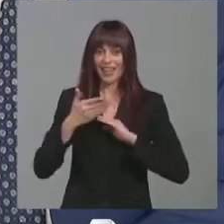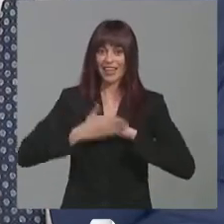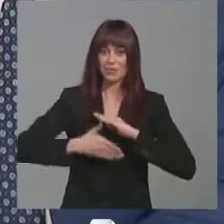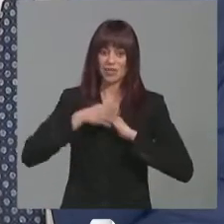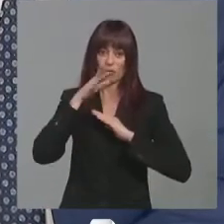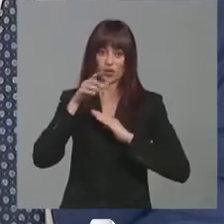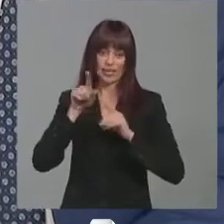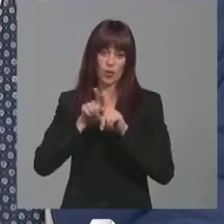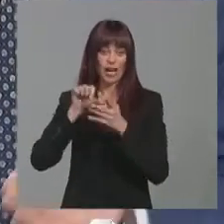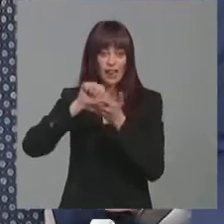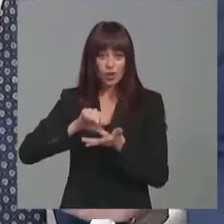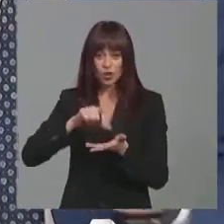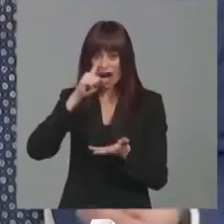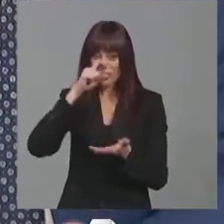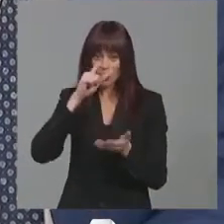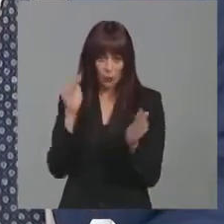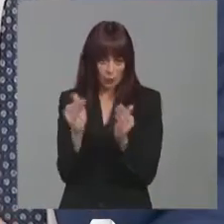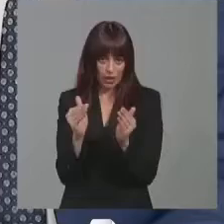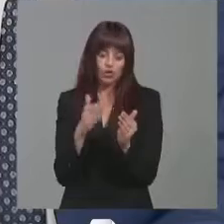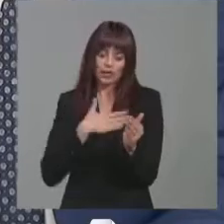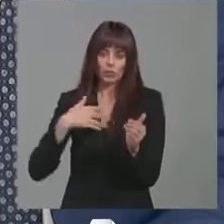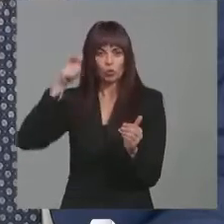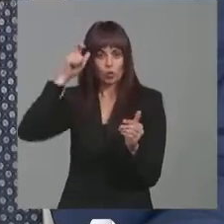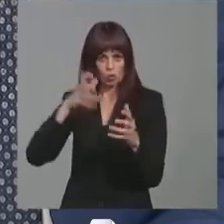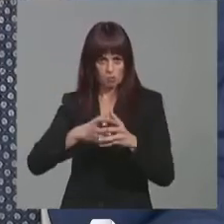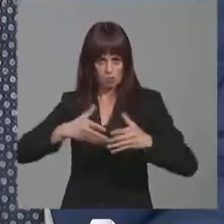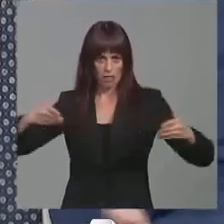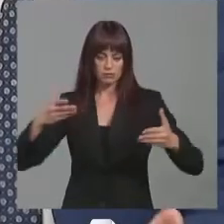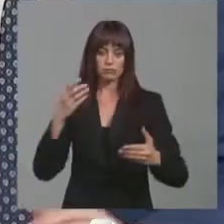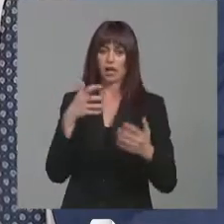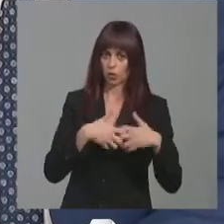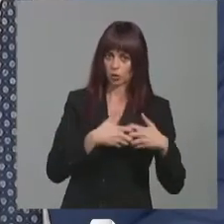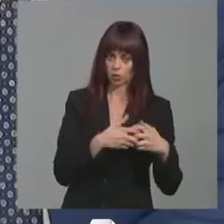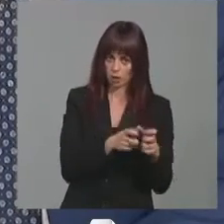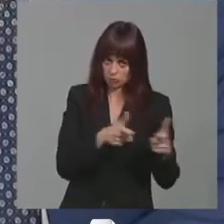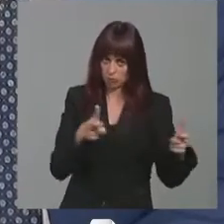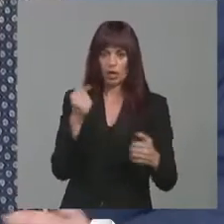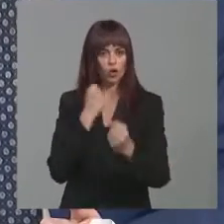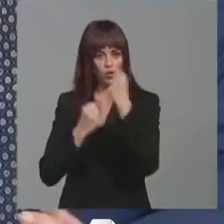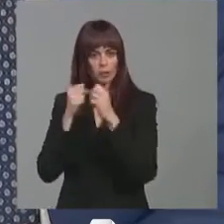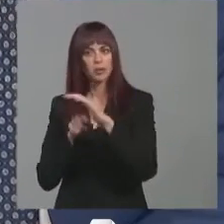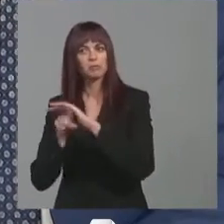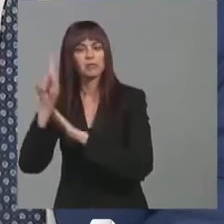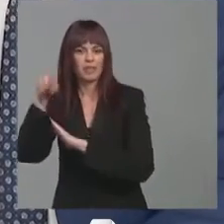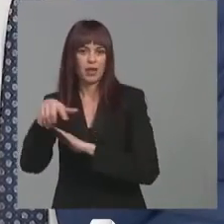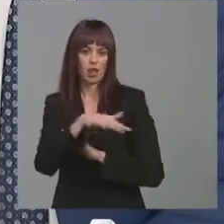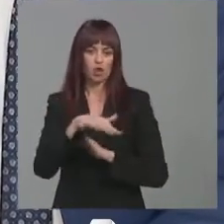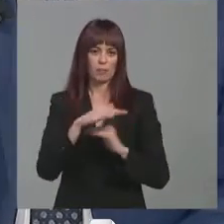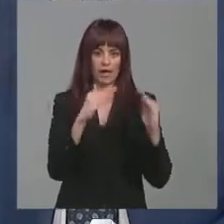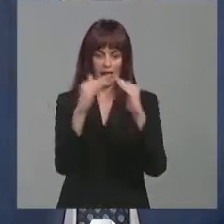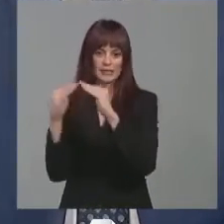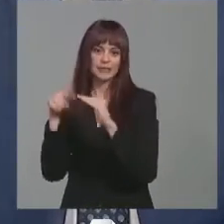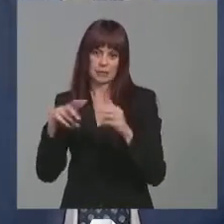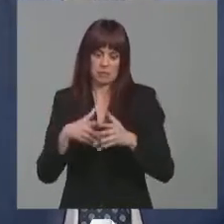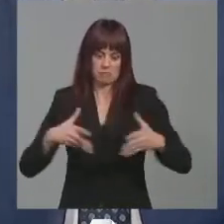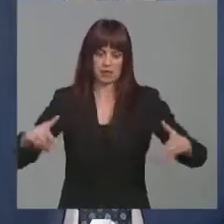de casco urbano y que el municipio pueda seguir creciendo tanto industrial y económicamente como en su parte Residencial ha traído